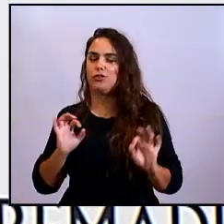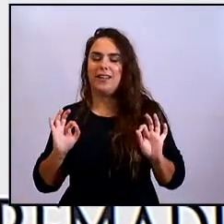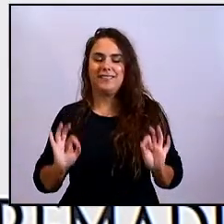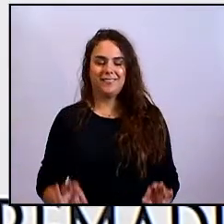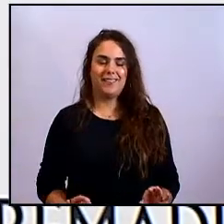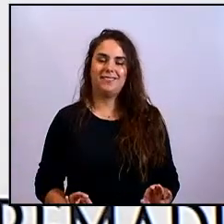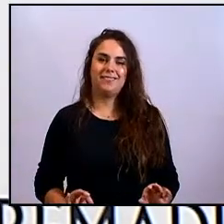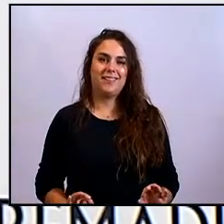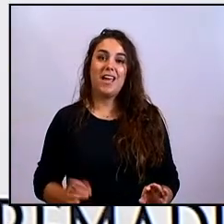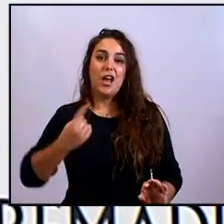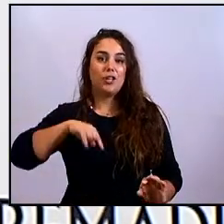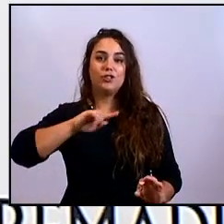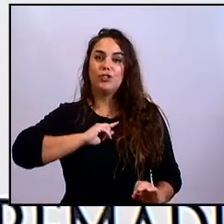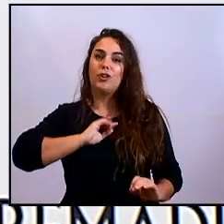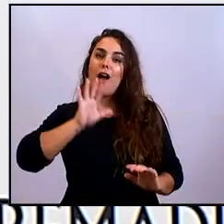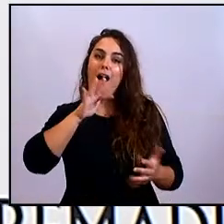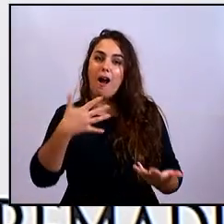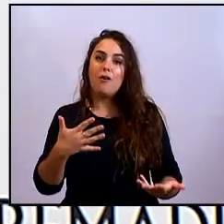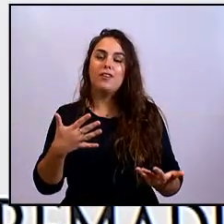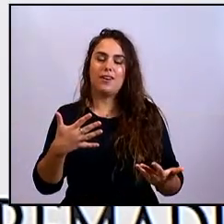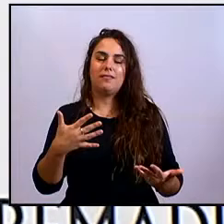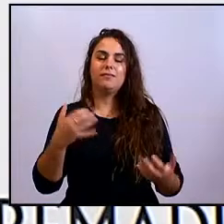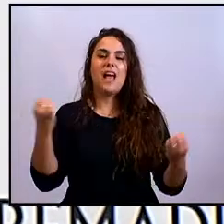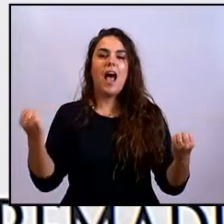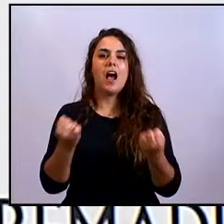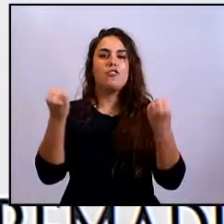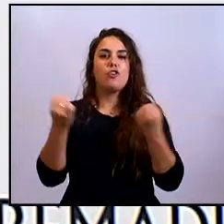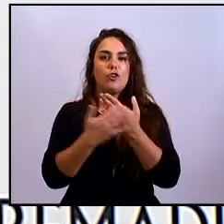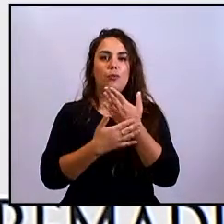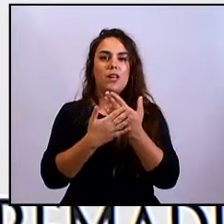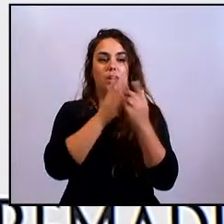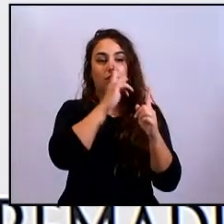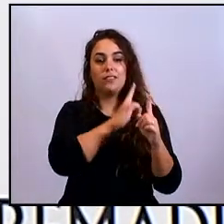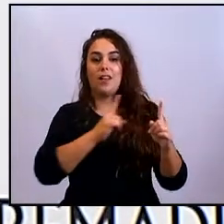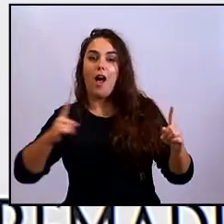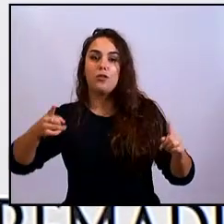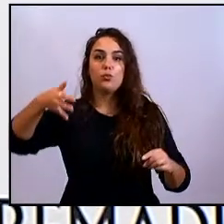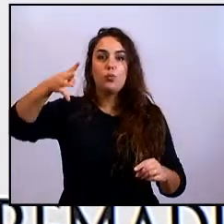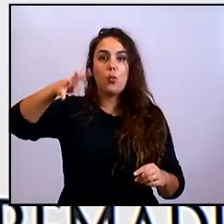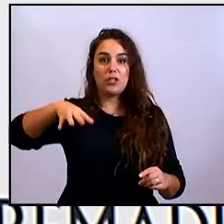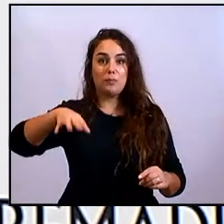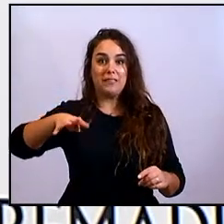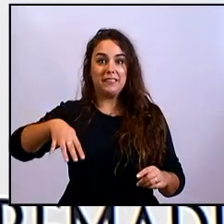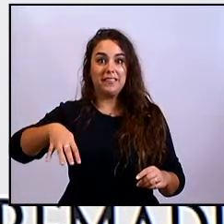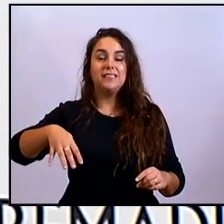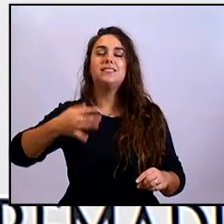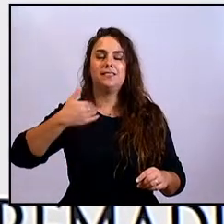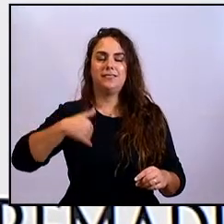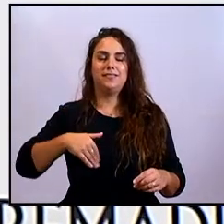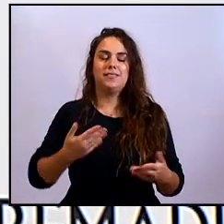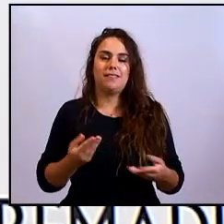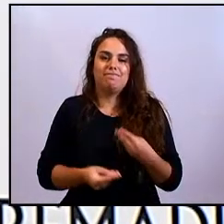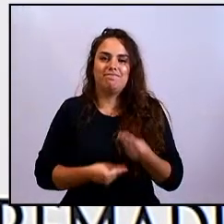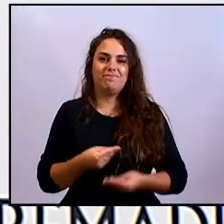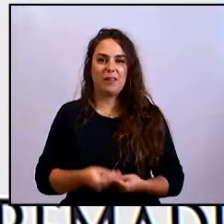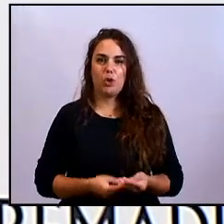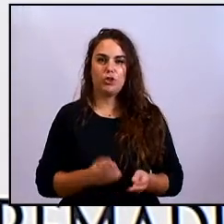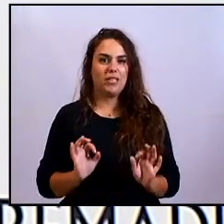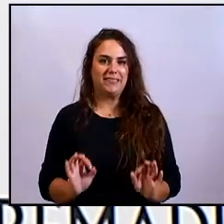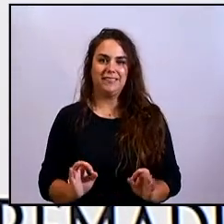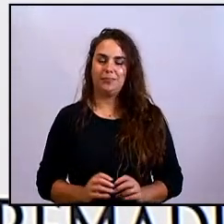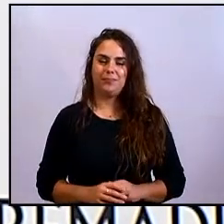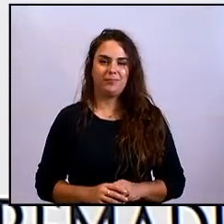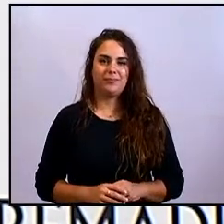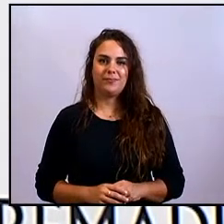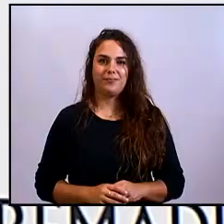lo que hemos convertido en acción de Gobierno durante este año y 4 meses que llevamos al frente de este Gobierno.